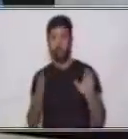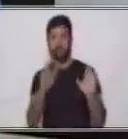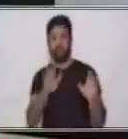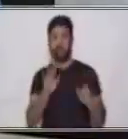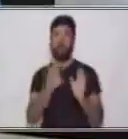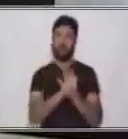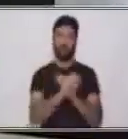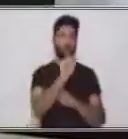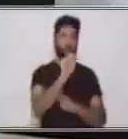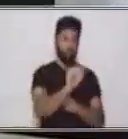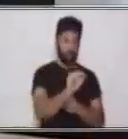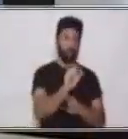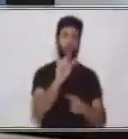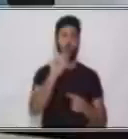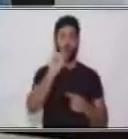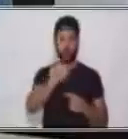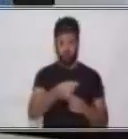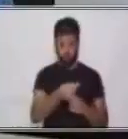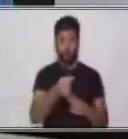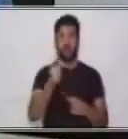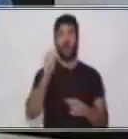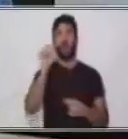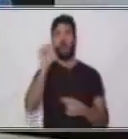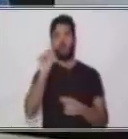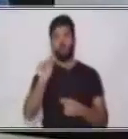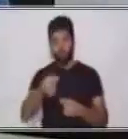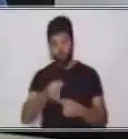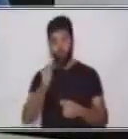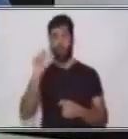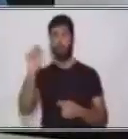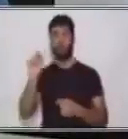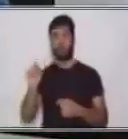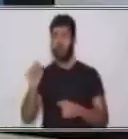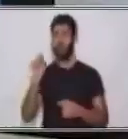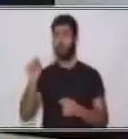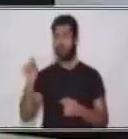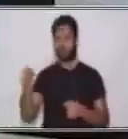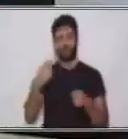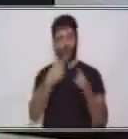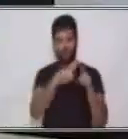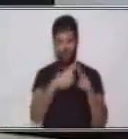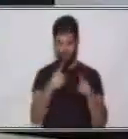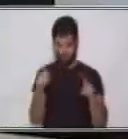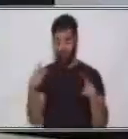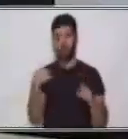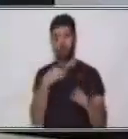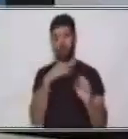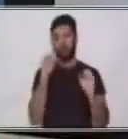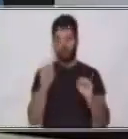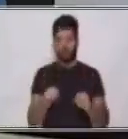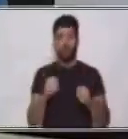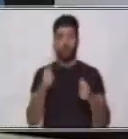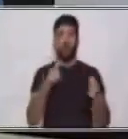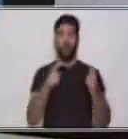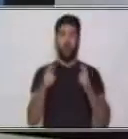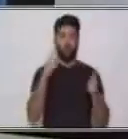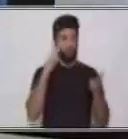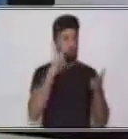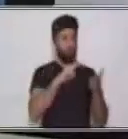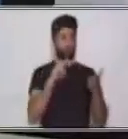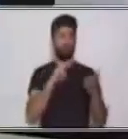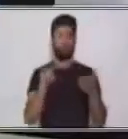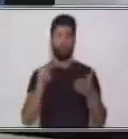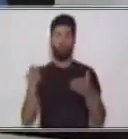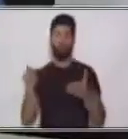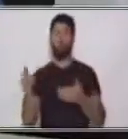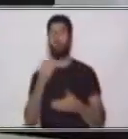y comas. Entonces, para eso sirve la lectura oral, para que nosotros podamos determinar esas pausas. Y la lectura oral es cuando